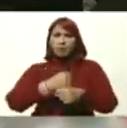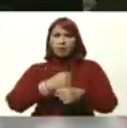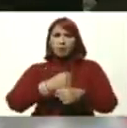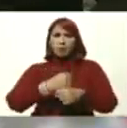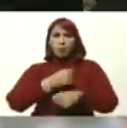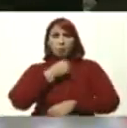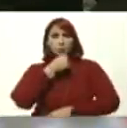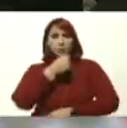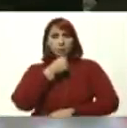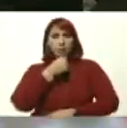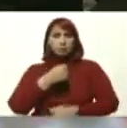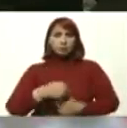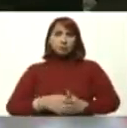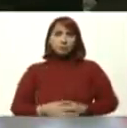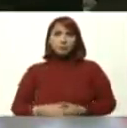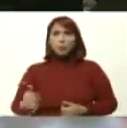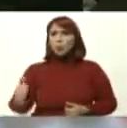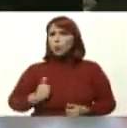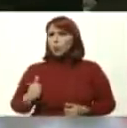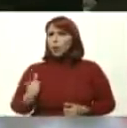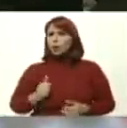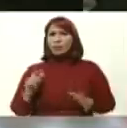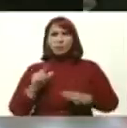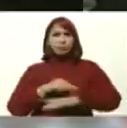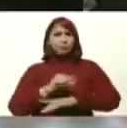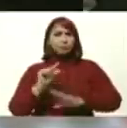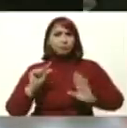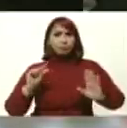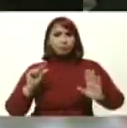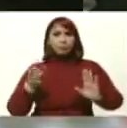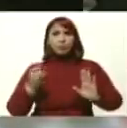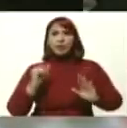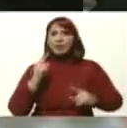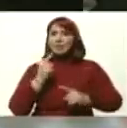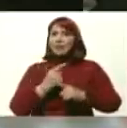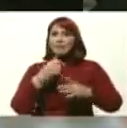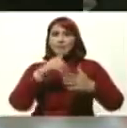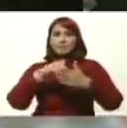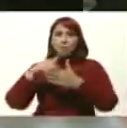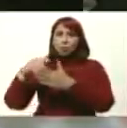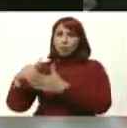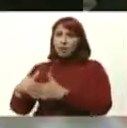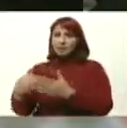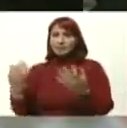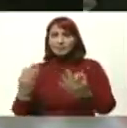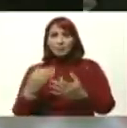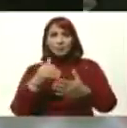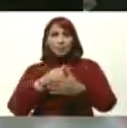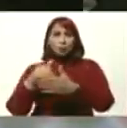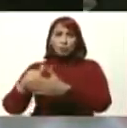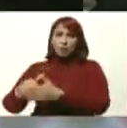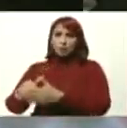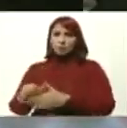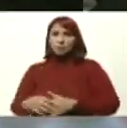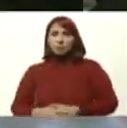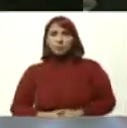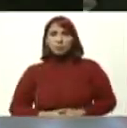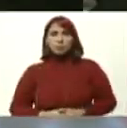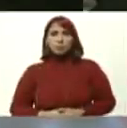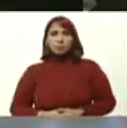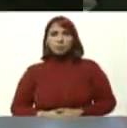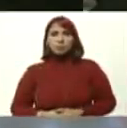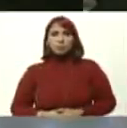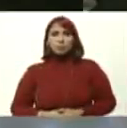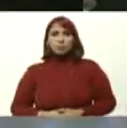opinar, que en cualquier circunstancia hay que votar, siempre votar por